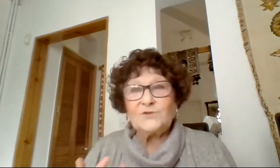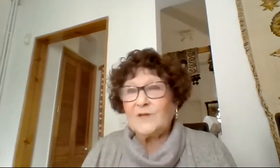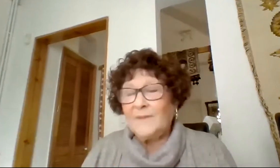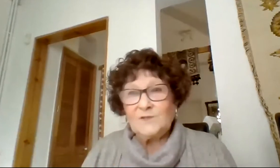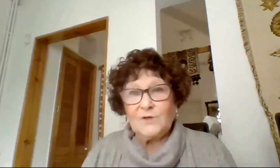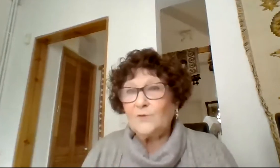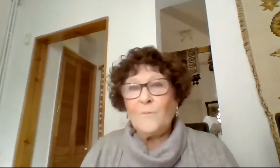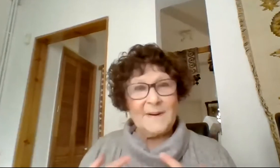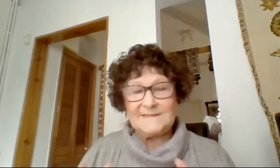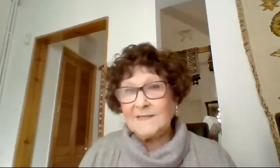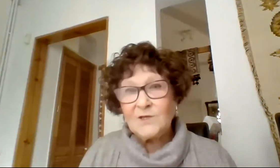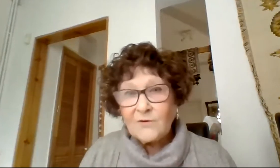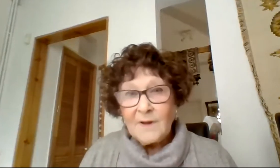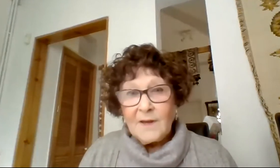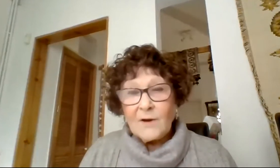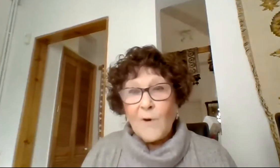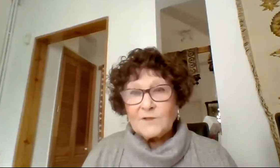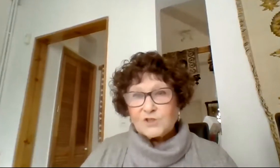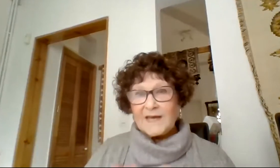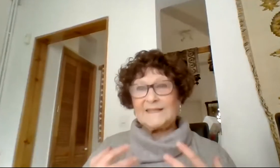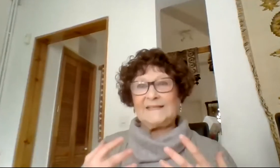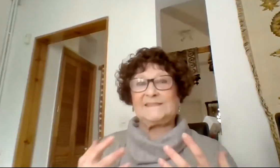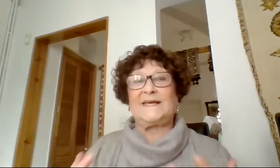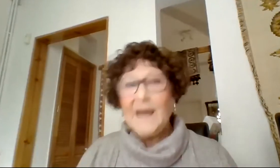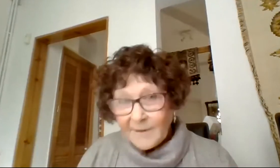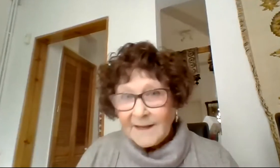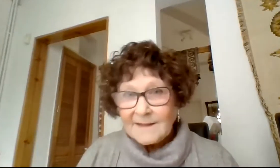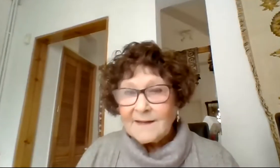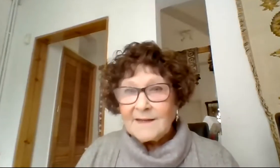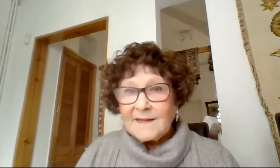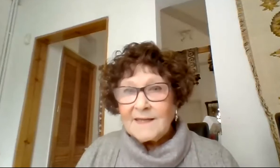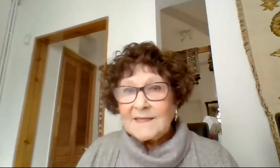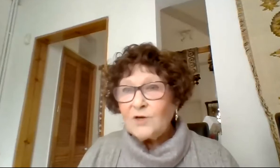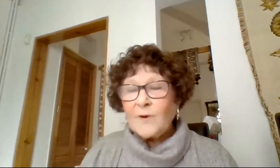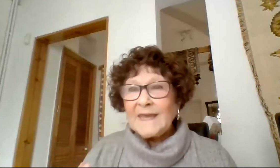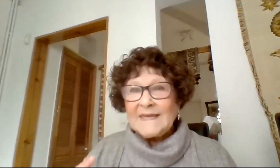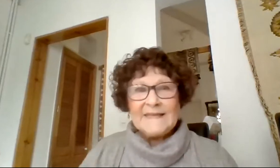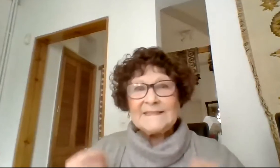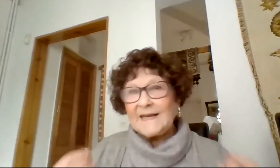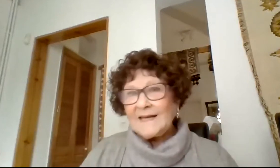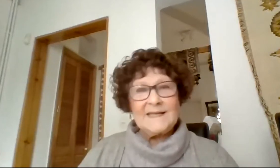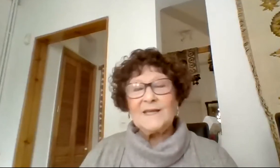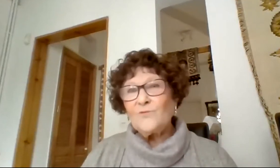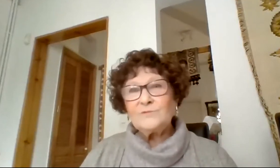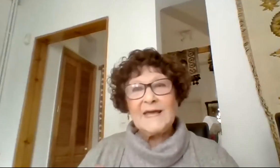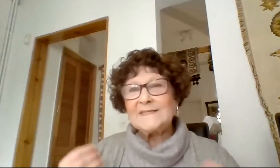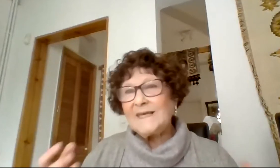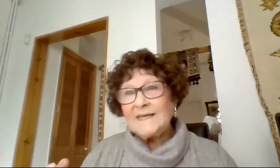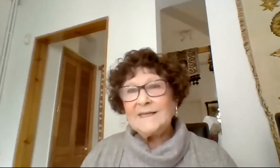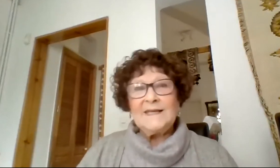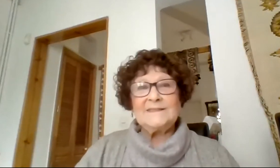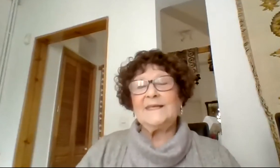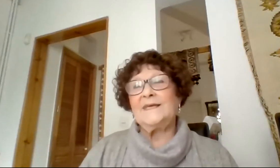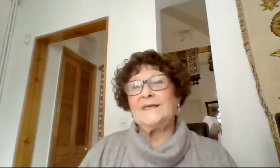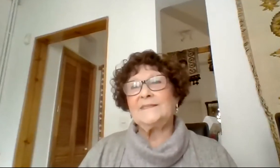a una persona mayor en un pasillo cuando se atascaba y no quería entrar en un